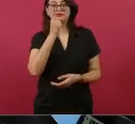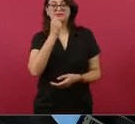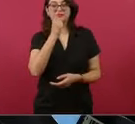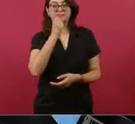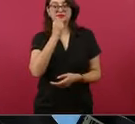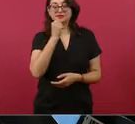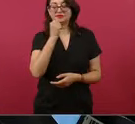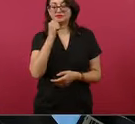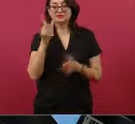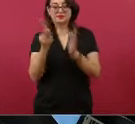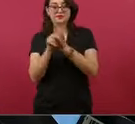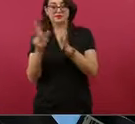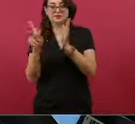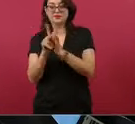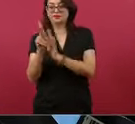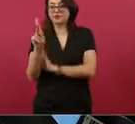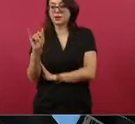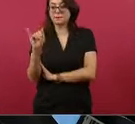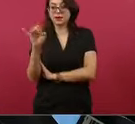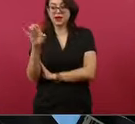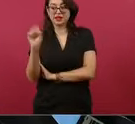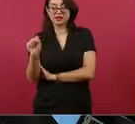La policía de Andorra, el expediente.